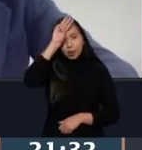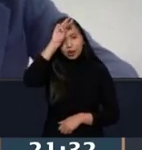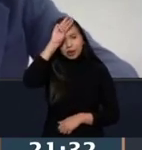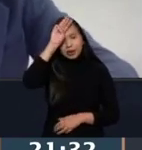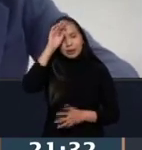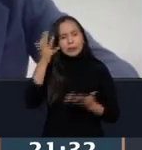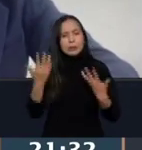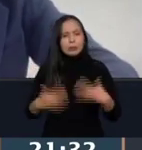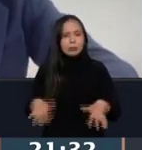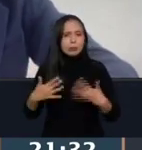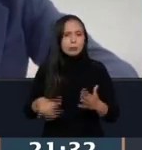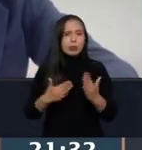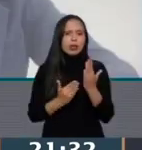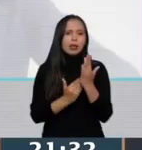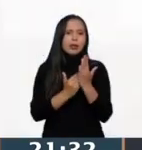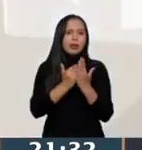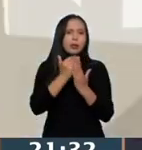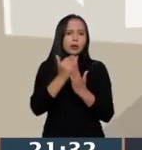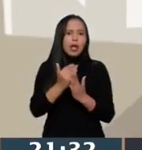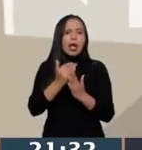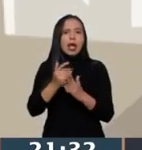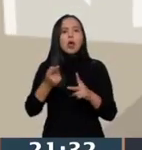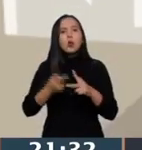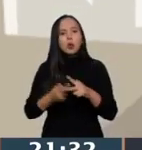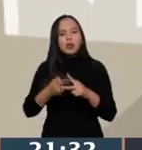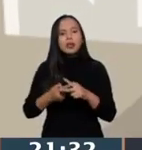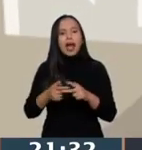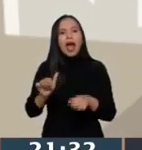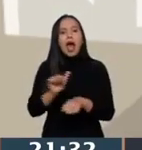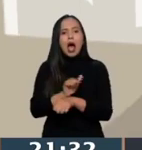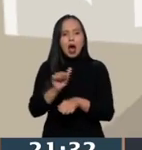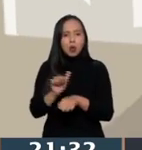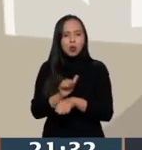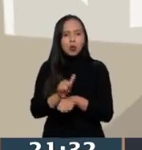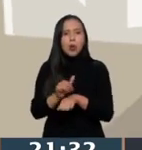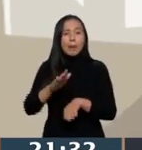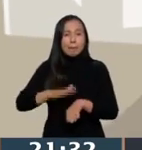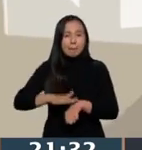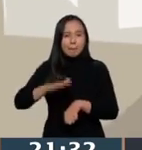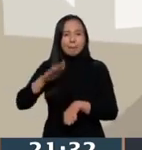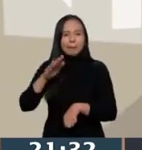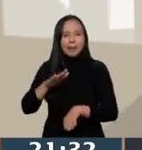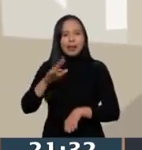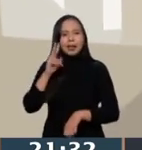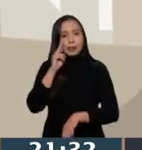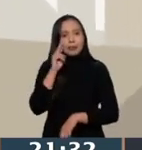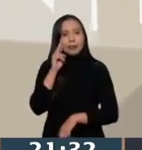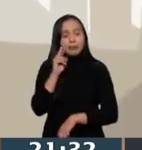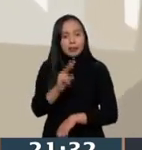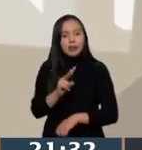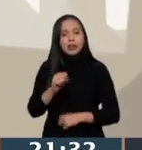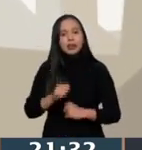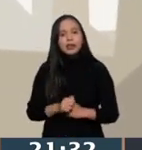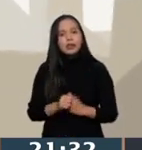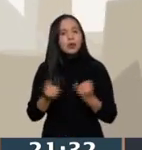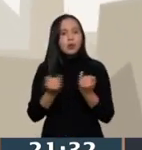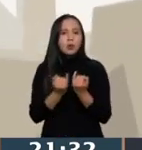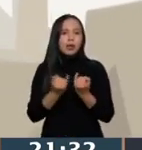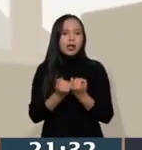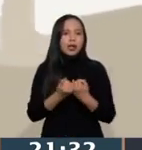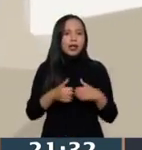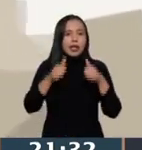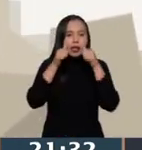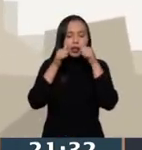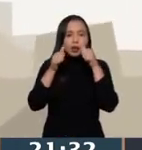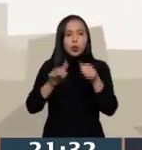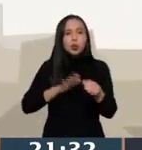aumentado, sobre todo en los últimos años, el número de vehículos, el parque vehicular. En ese sentido, también pues, no están atendiendo a